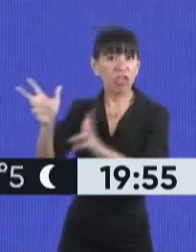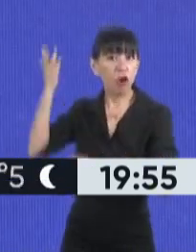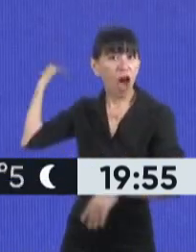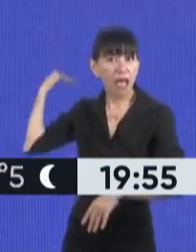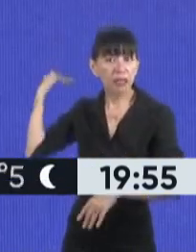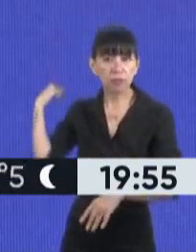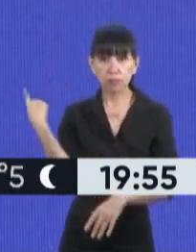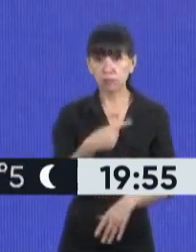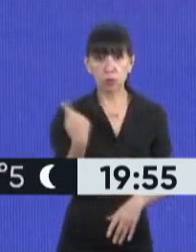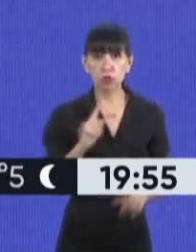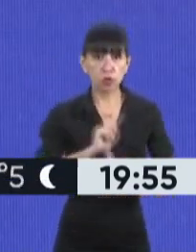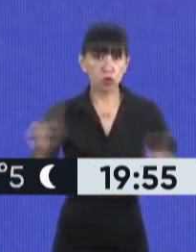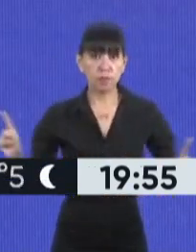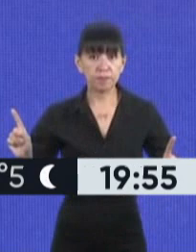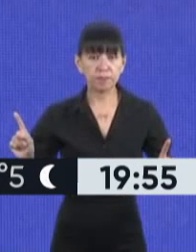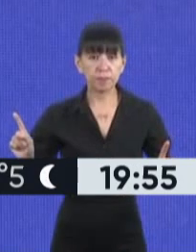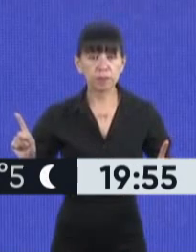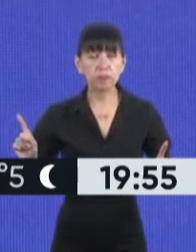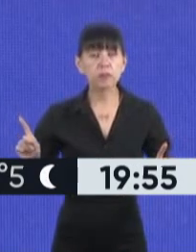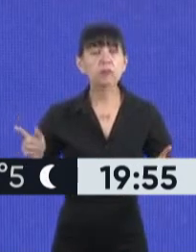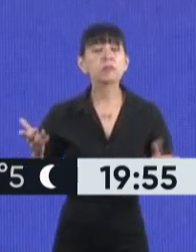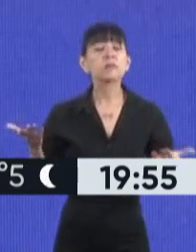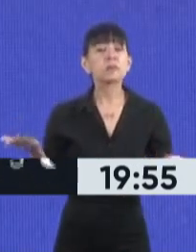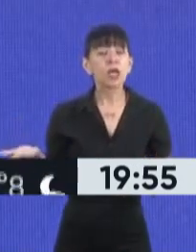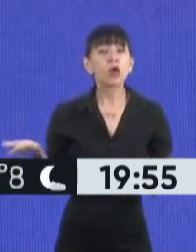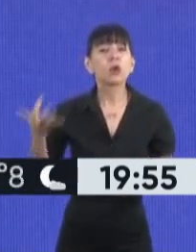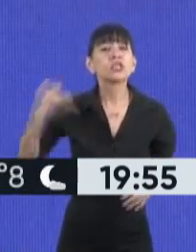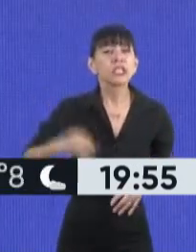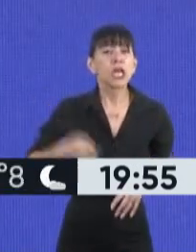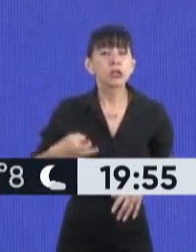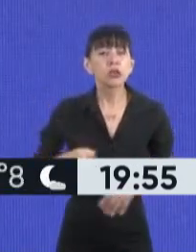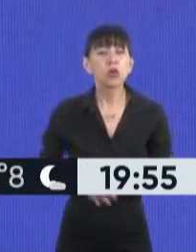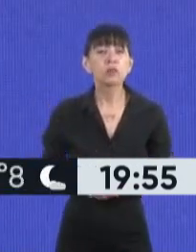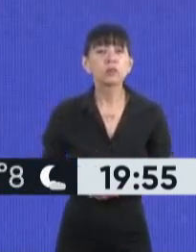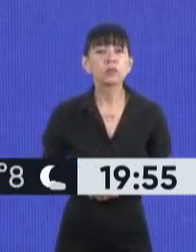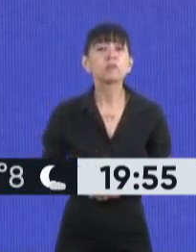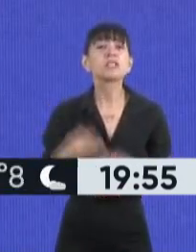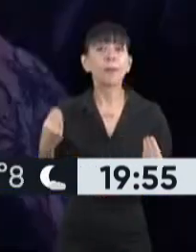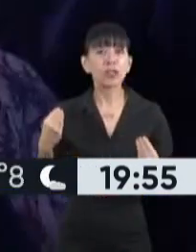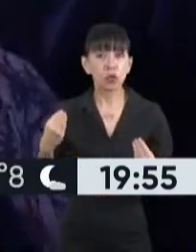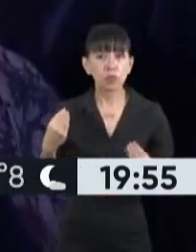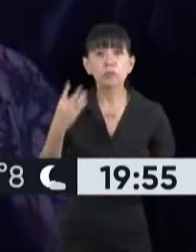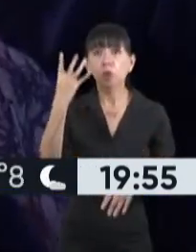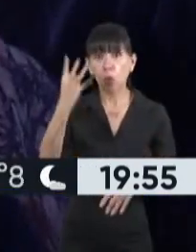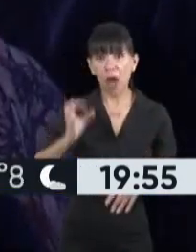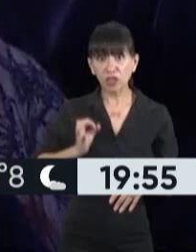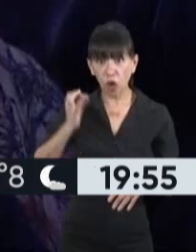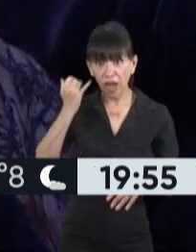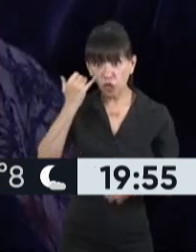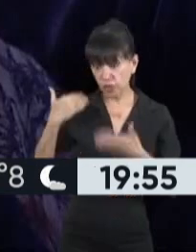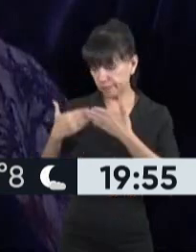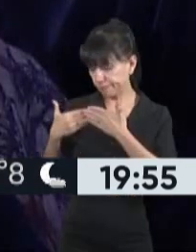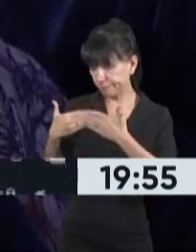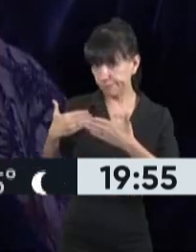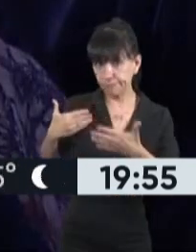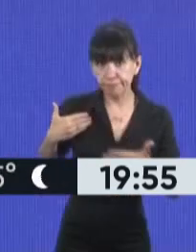Nosotros no. Y lo cierto es que han pasado 4 años, donde nos pasó